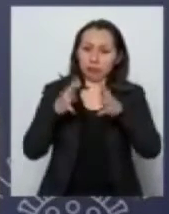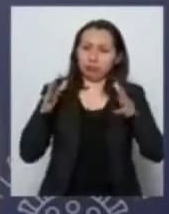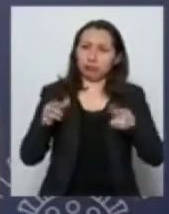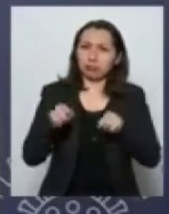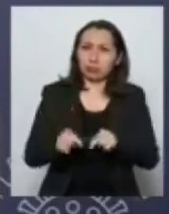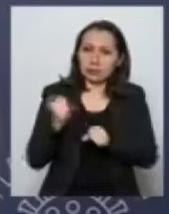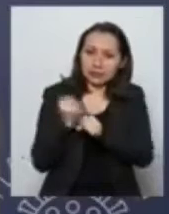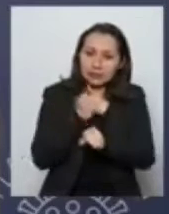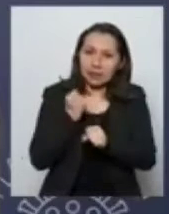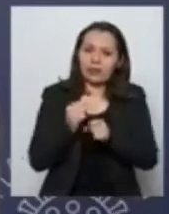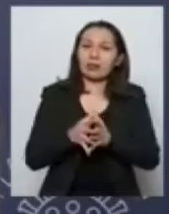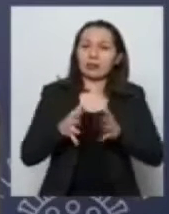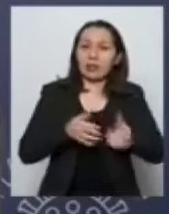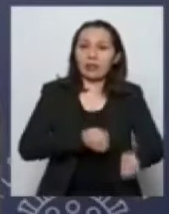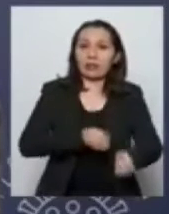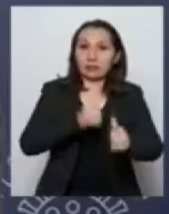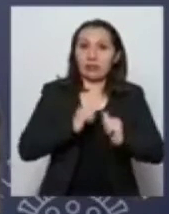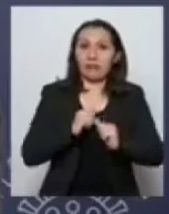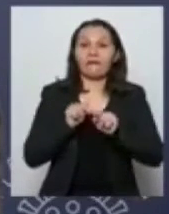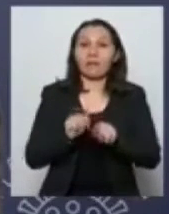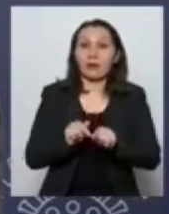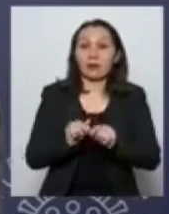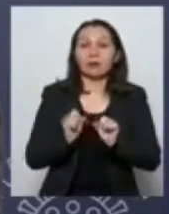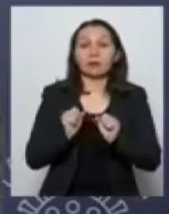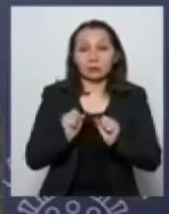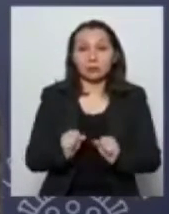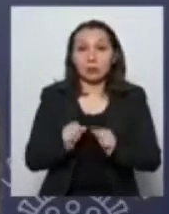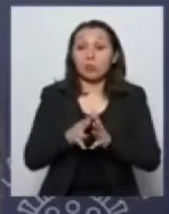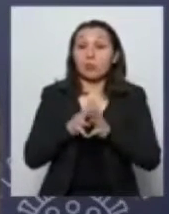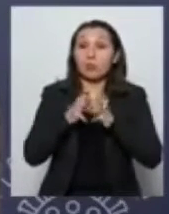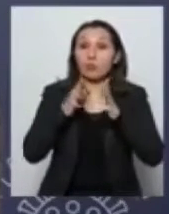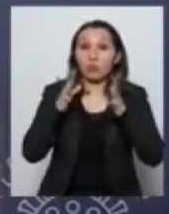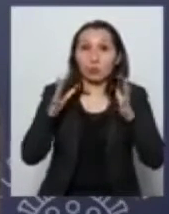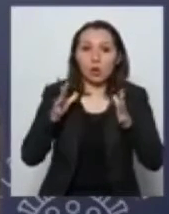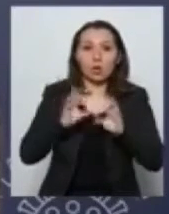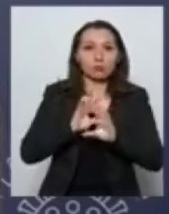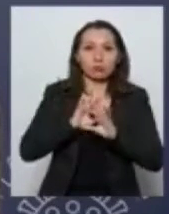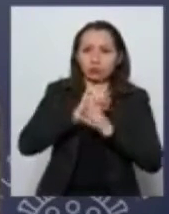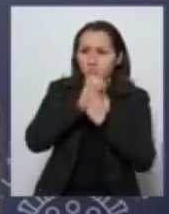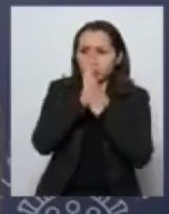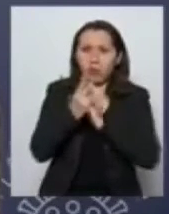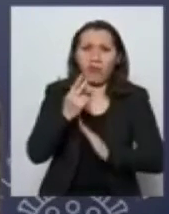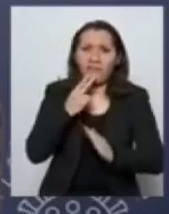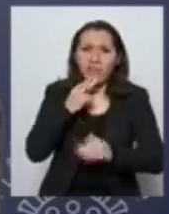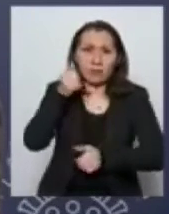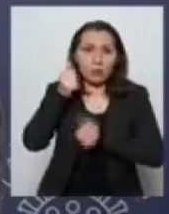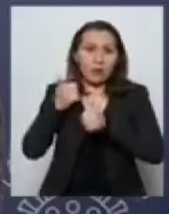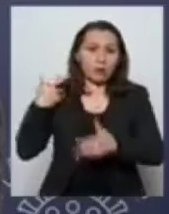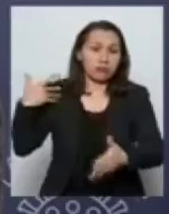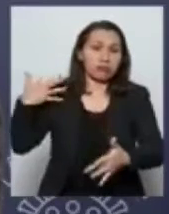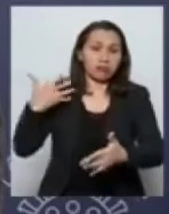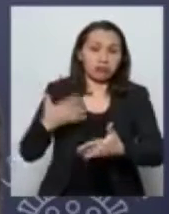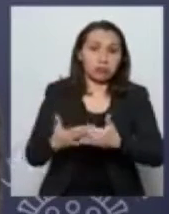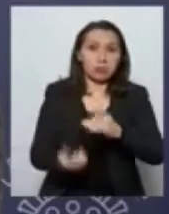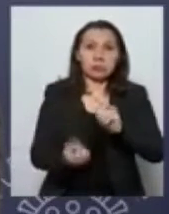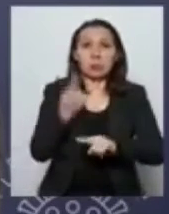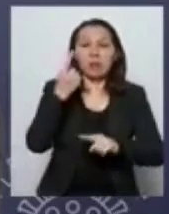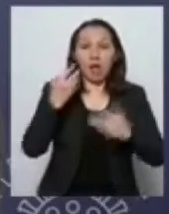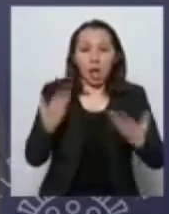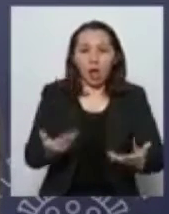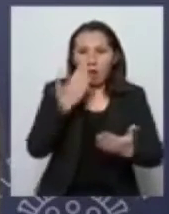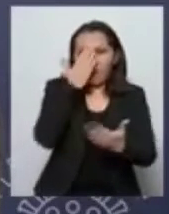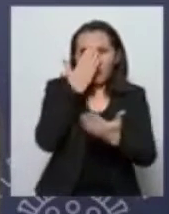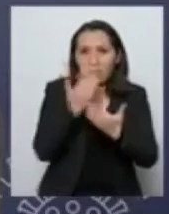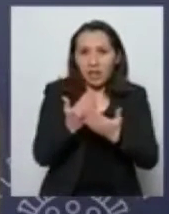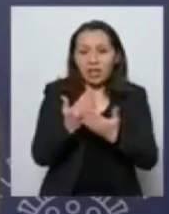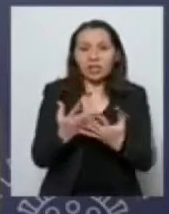gran tarea, en este gran desafío, probablemente el más grande que en toda su vida profesional van a poder haber